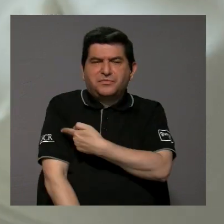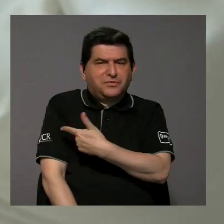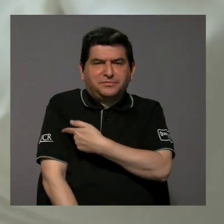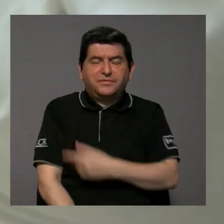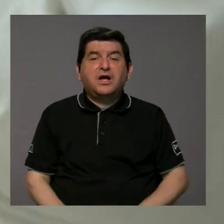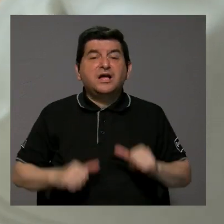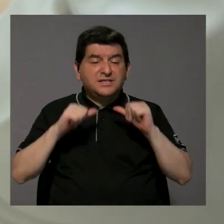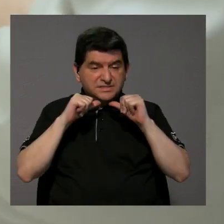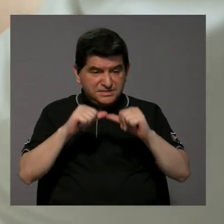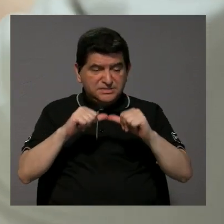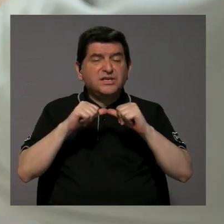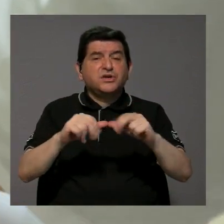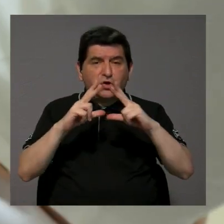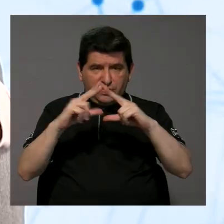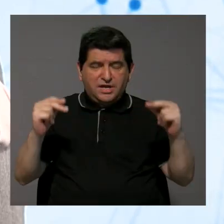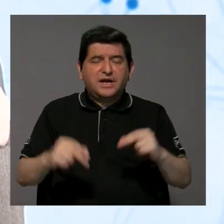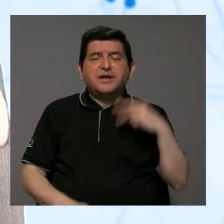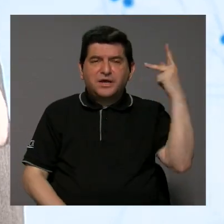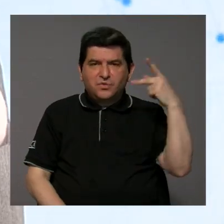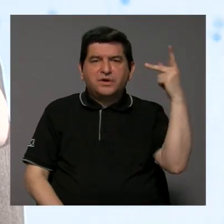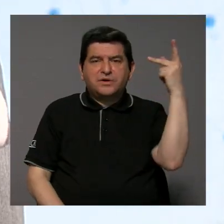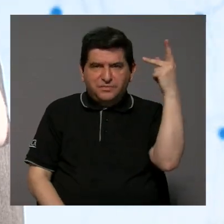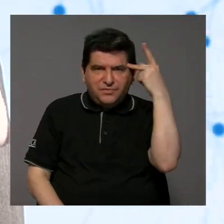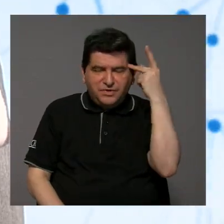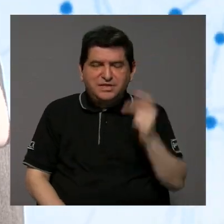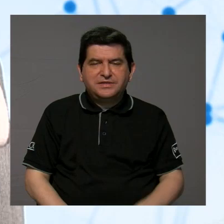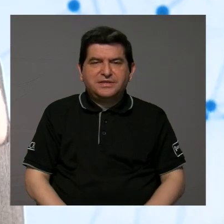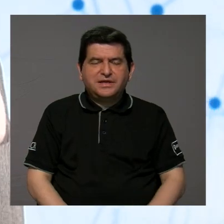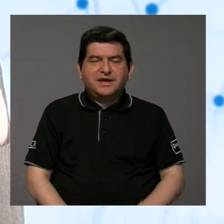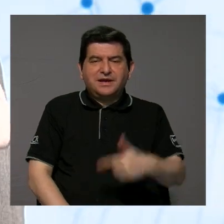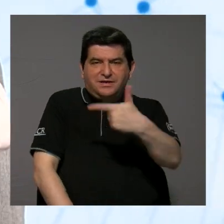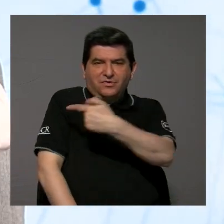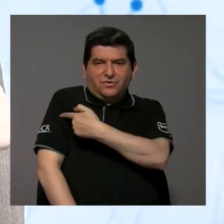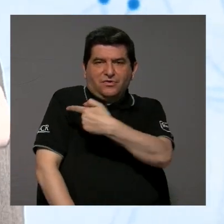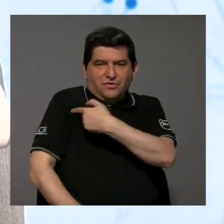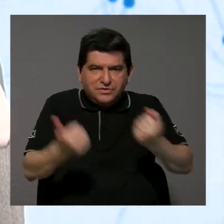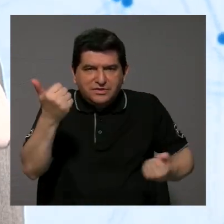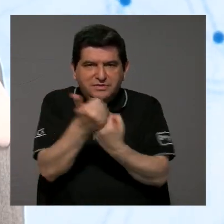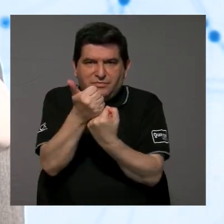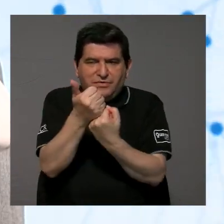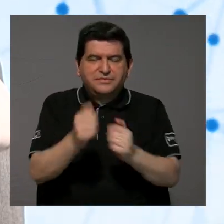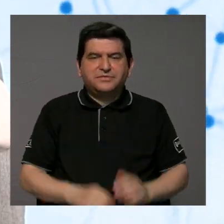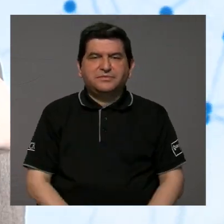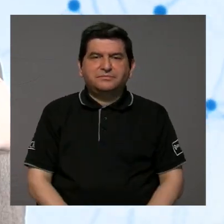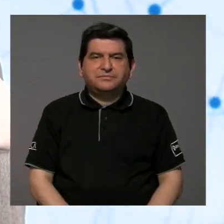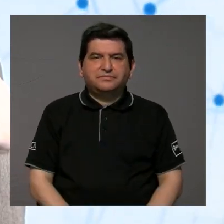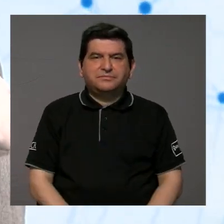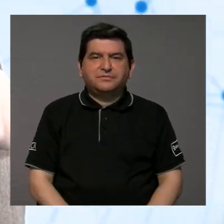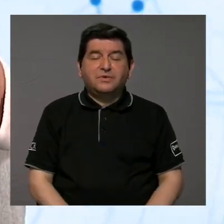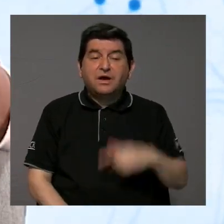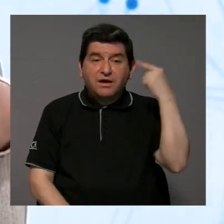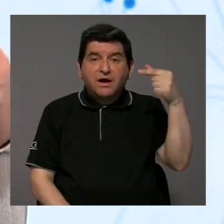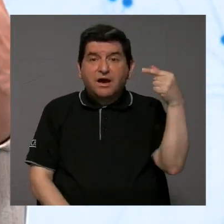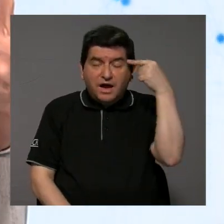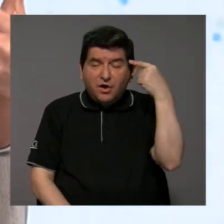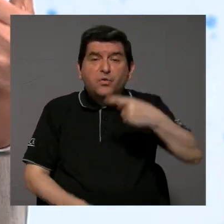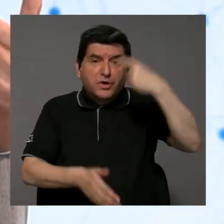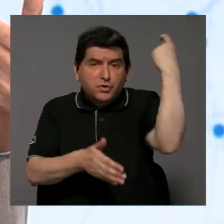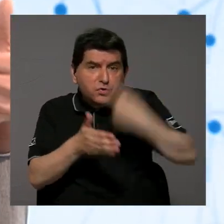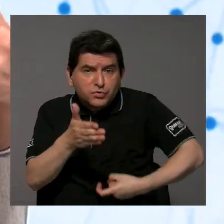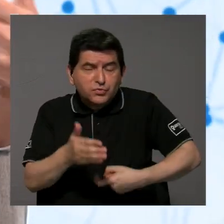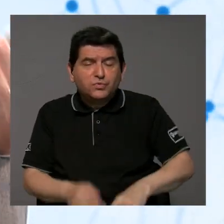vacunar, siguió dándole seguimiento a estas políticas, incluyendo las dosis de refuerzo. Eso es porque, aunque los gobiernos